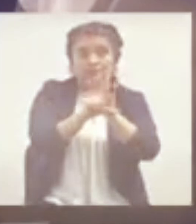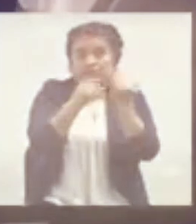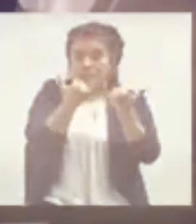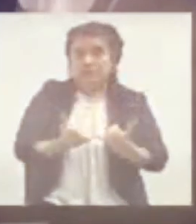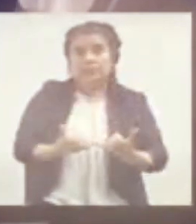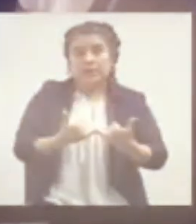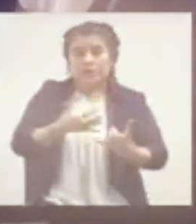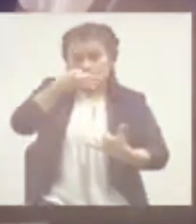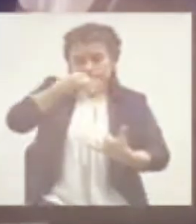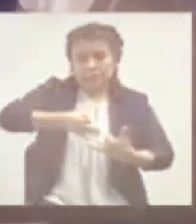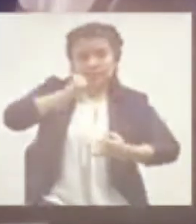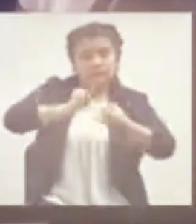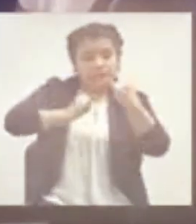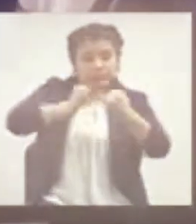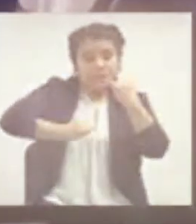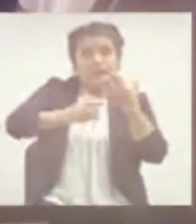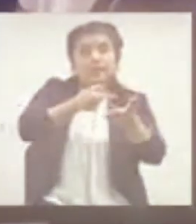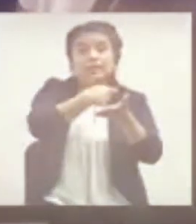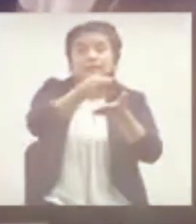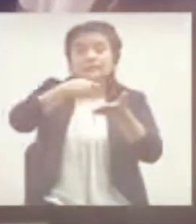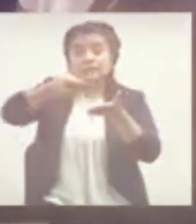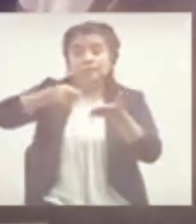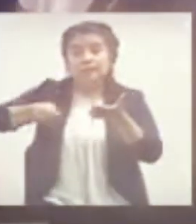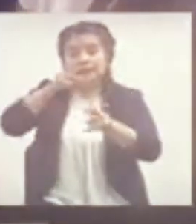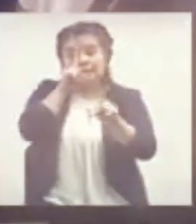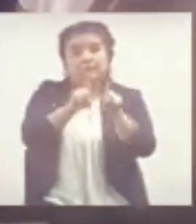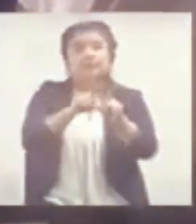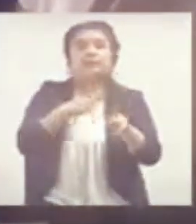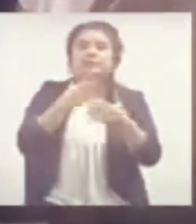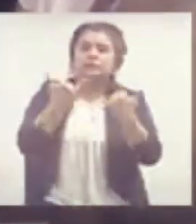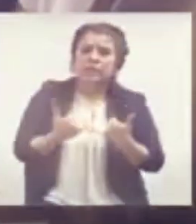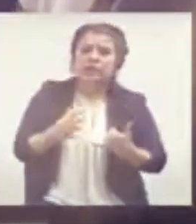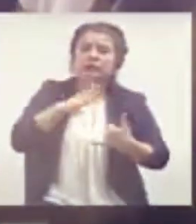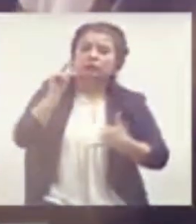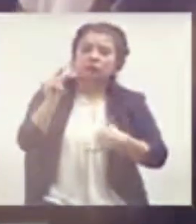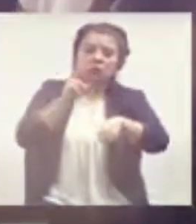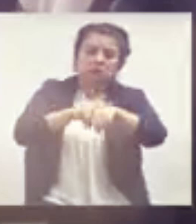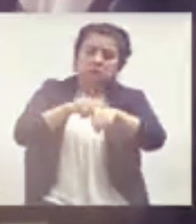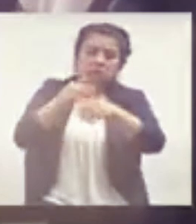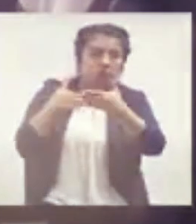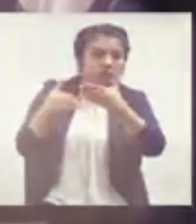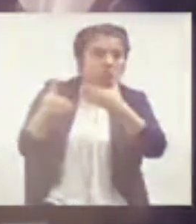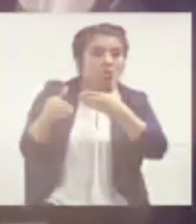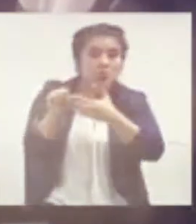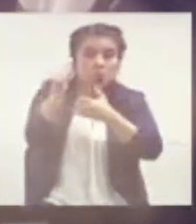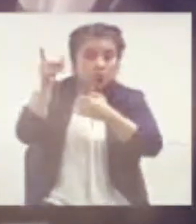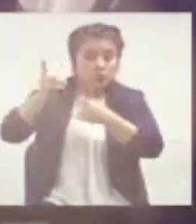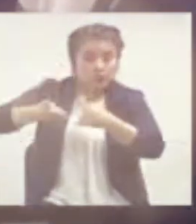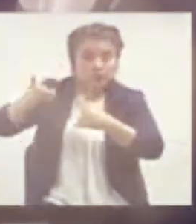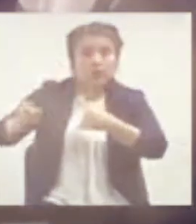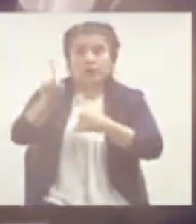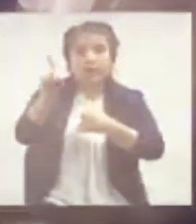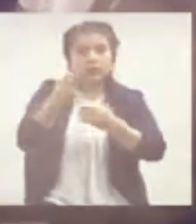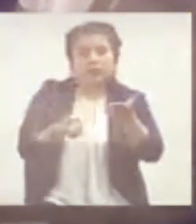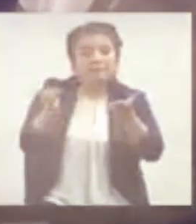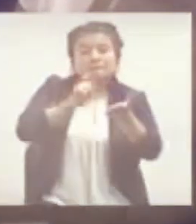forma final firmada. Dimos un tiempo prudencial por si algún integrante de los que no habían votado